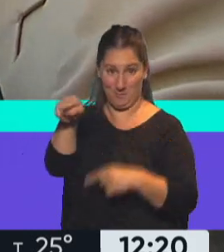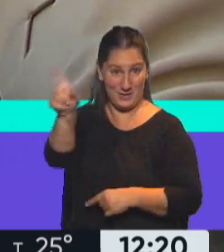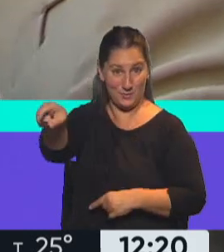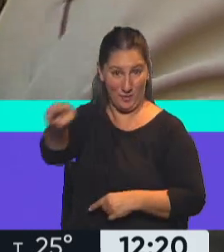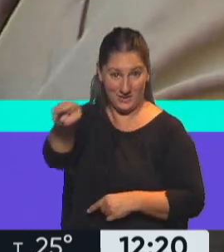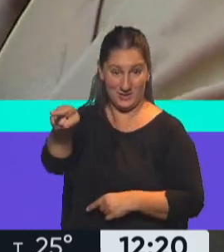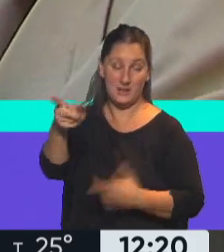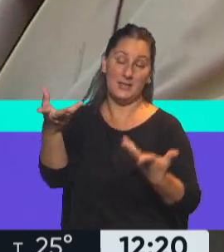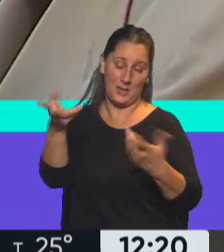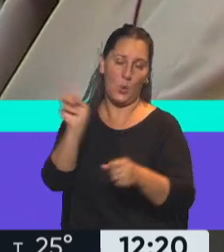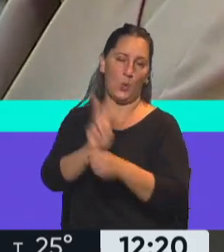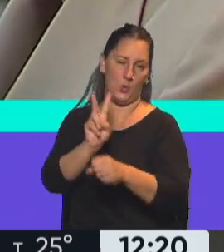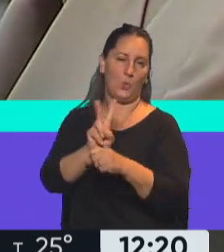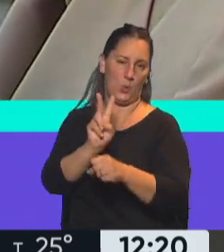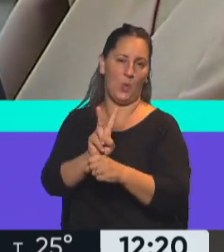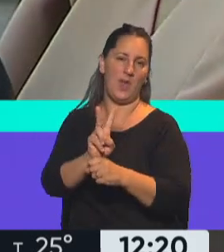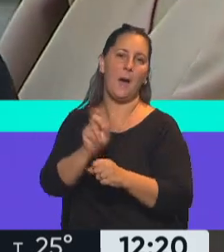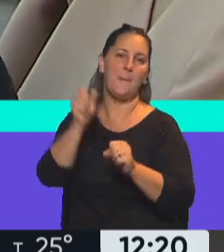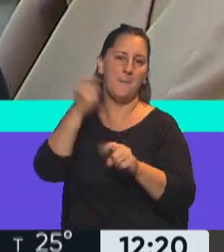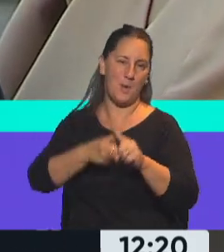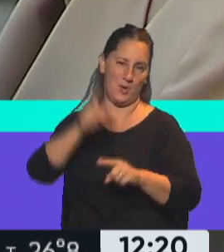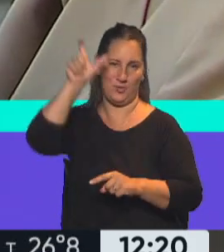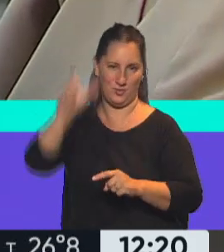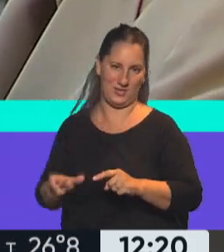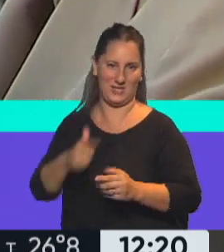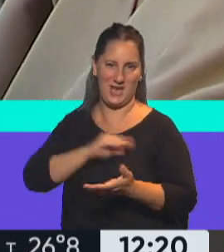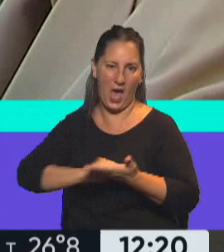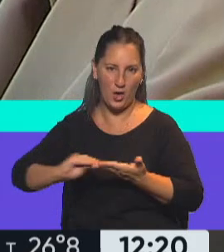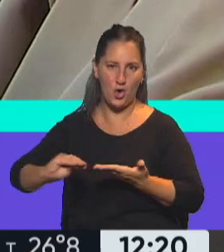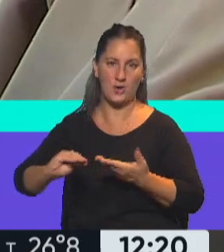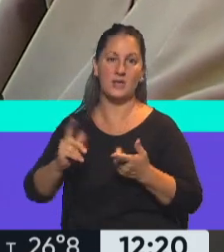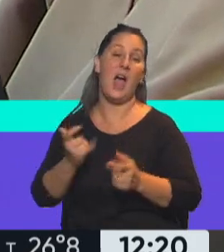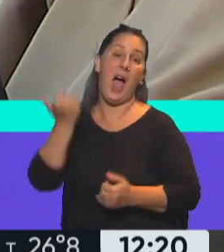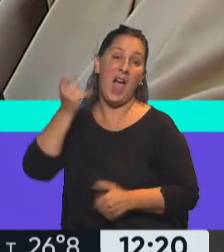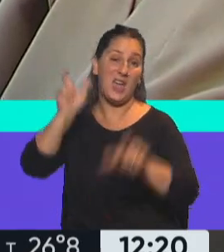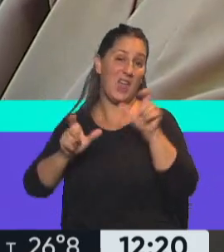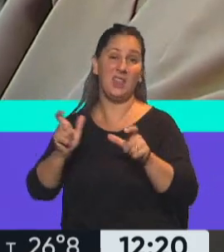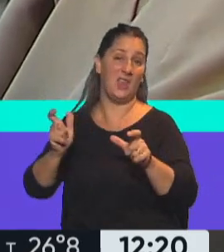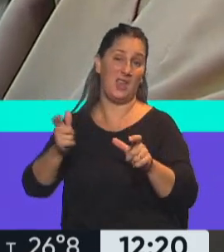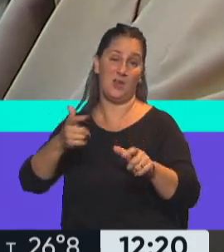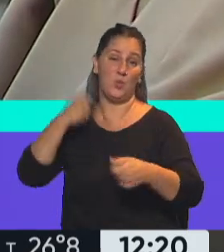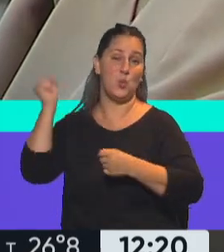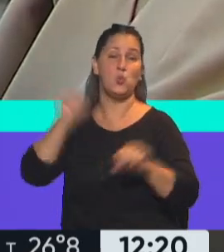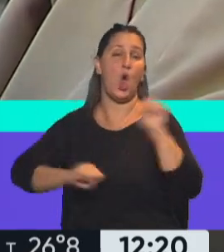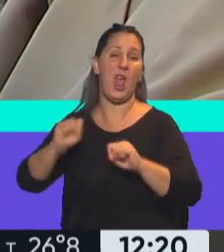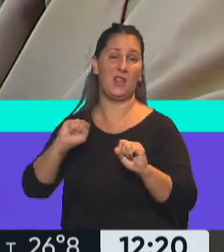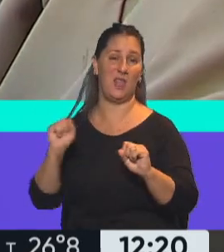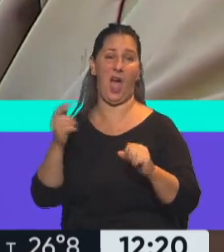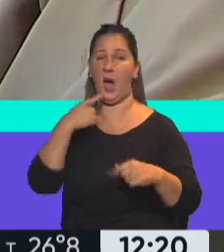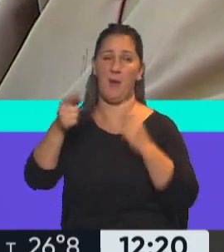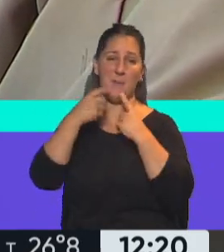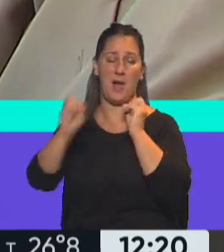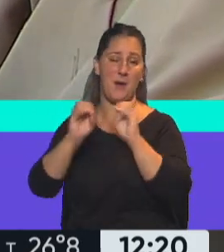por la seguridad de los legisladores, y por supuesto que hay gente que es violenta y hay que tener cuidado con eso. Ahora, senador, ¿qué reflexión hace de lo